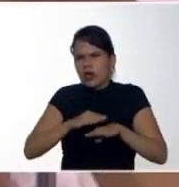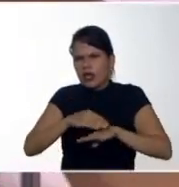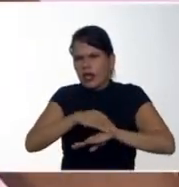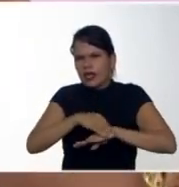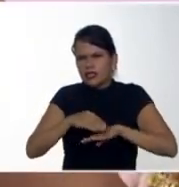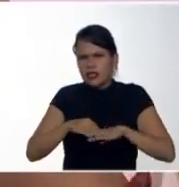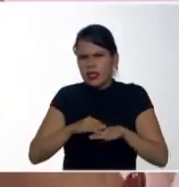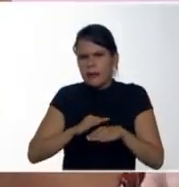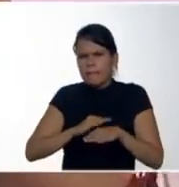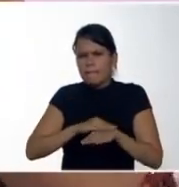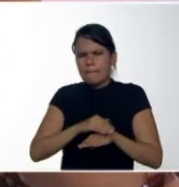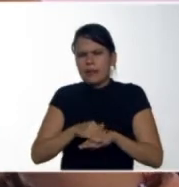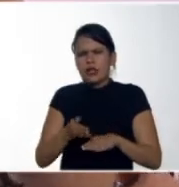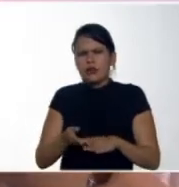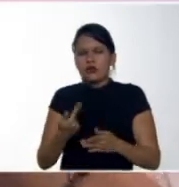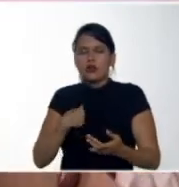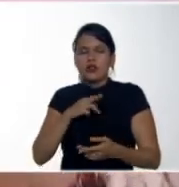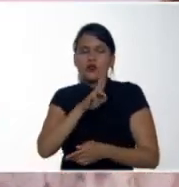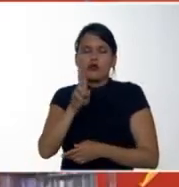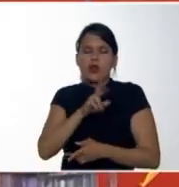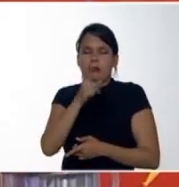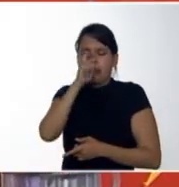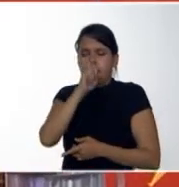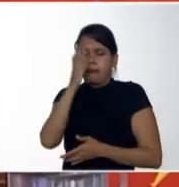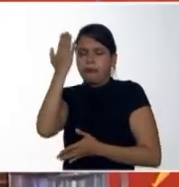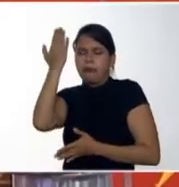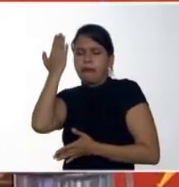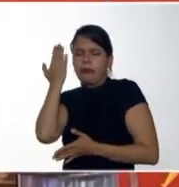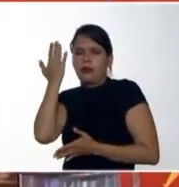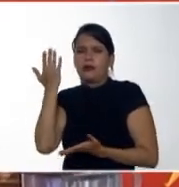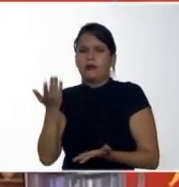que vienen desde la época de la colonia. Perfecto.